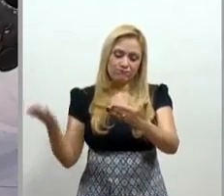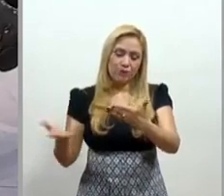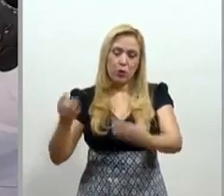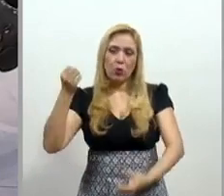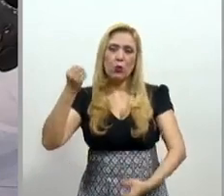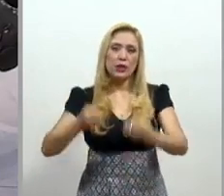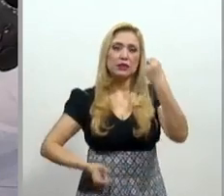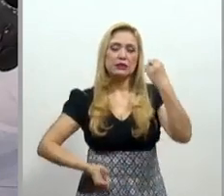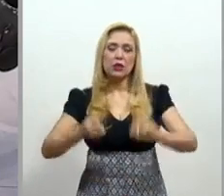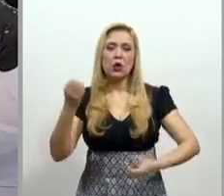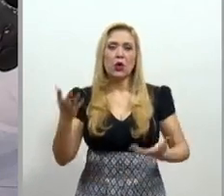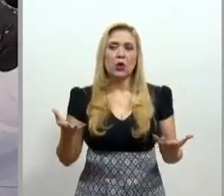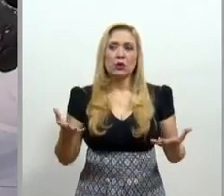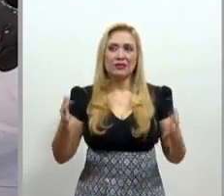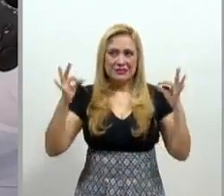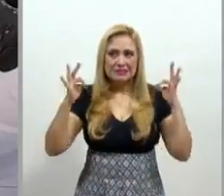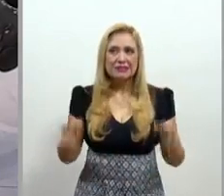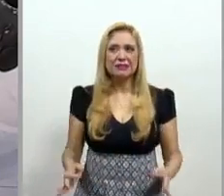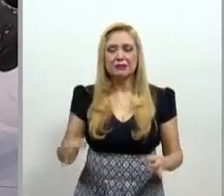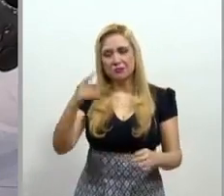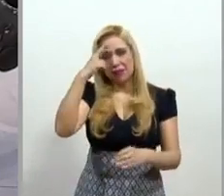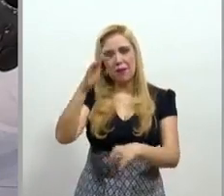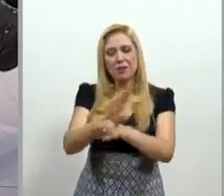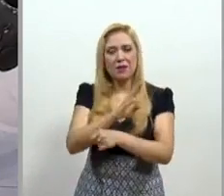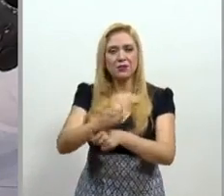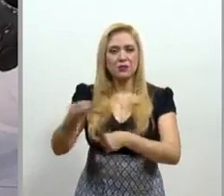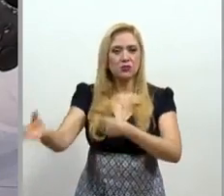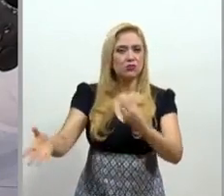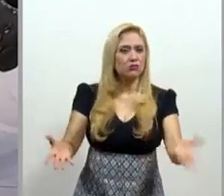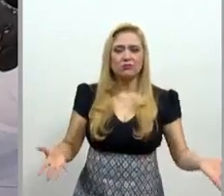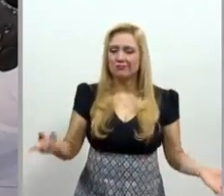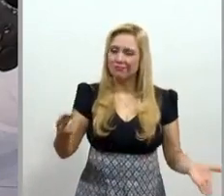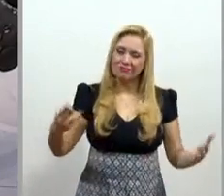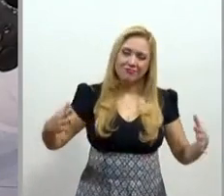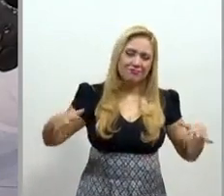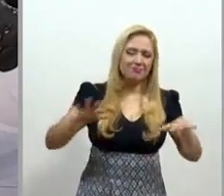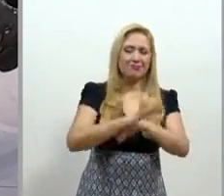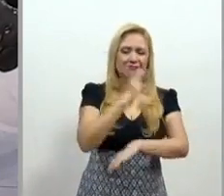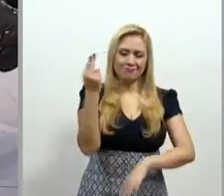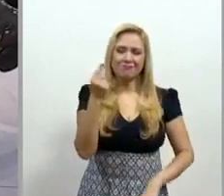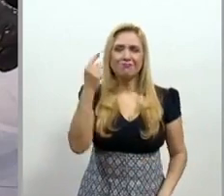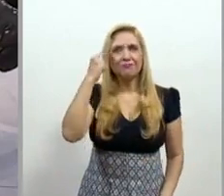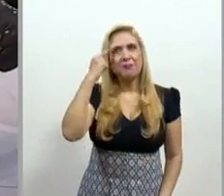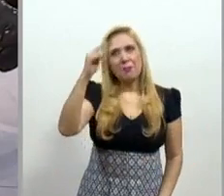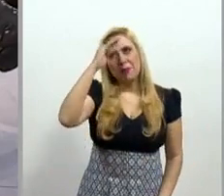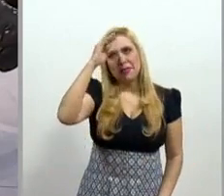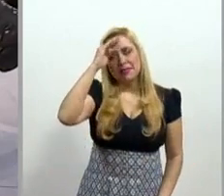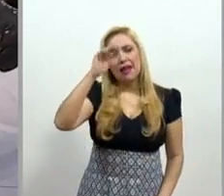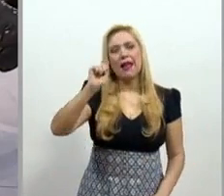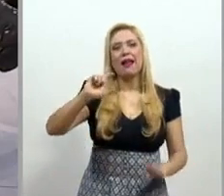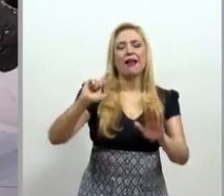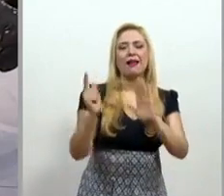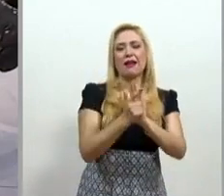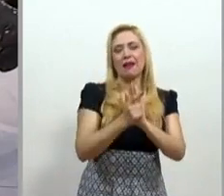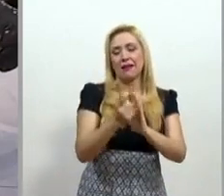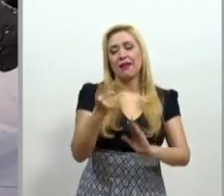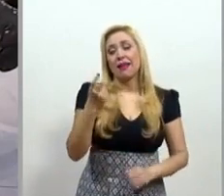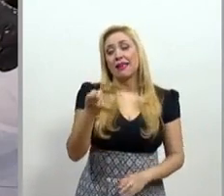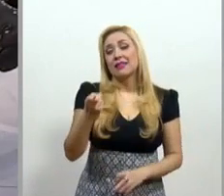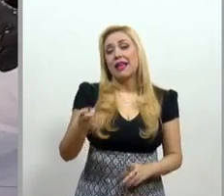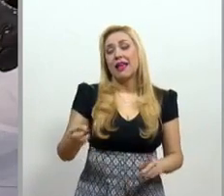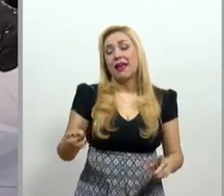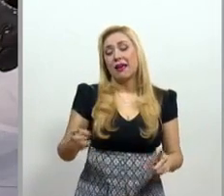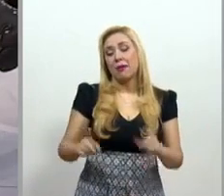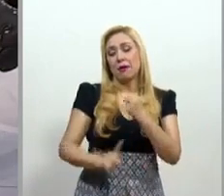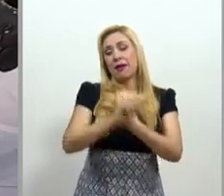cerrado, de un juicio. Entonces, creo que cambiar este enfoque o esta forma de pensar el derecho, creo que es el principal reto que tenemos